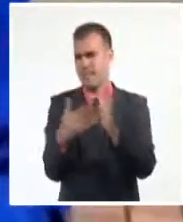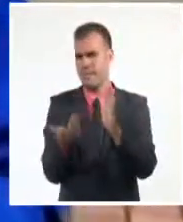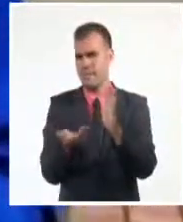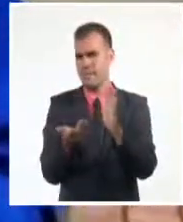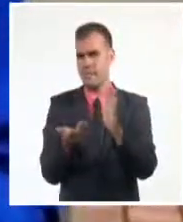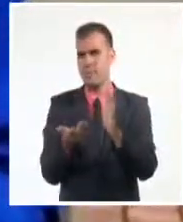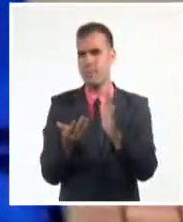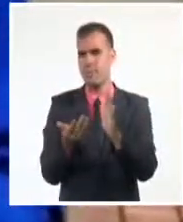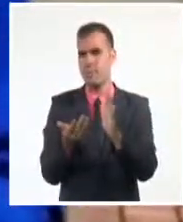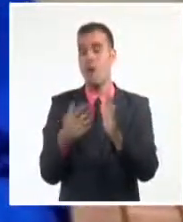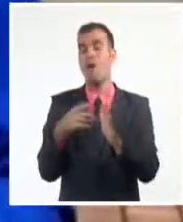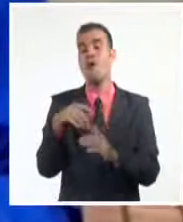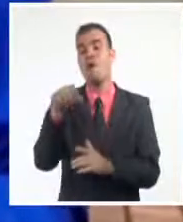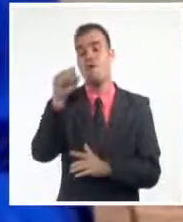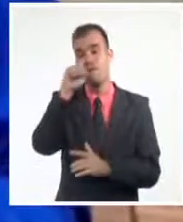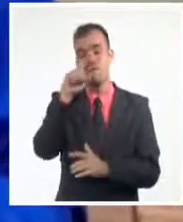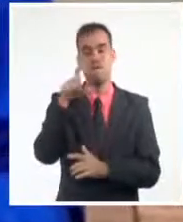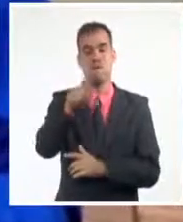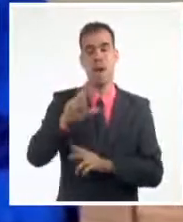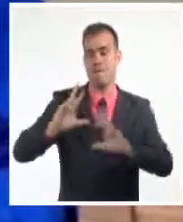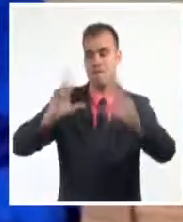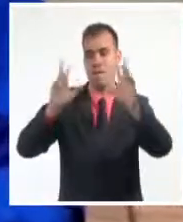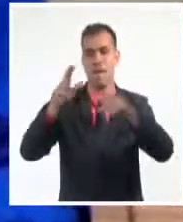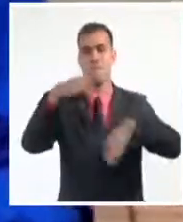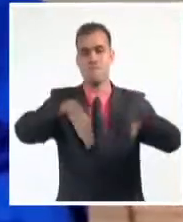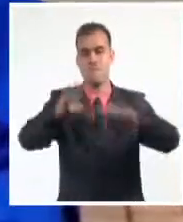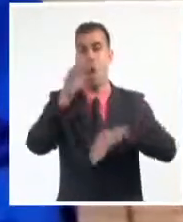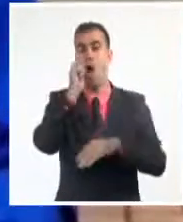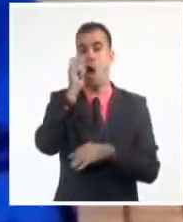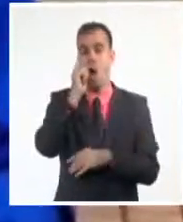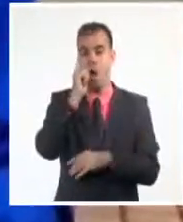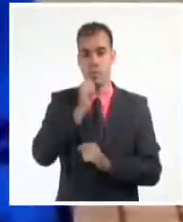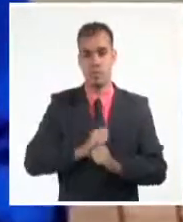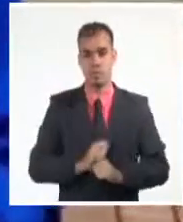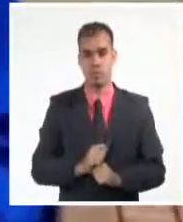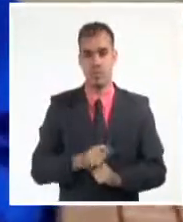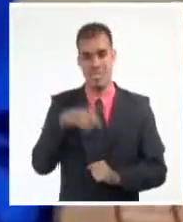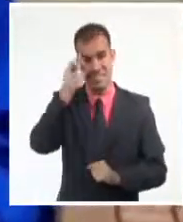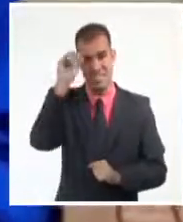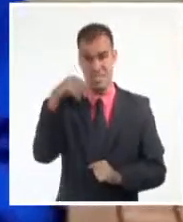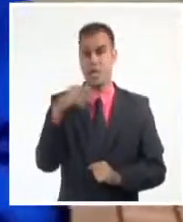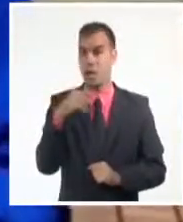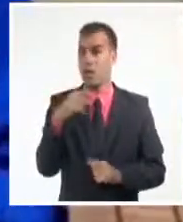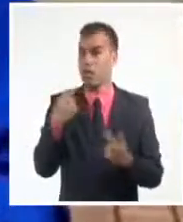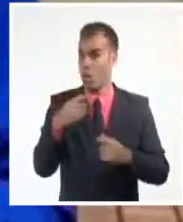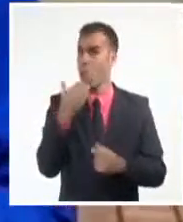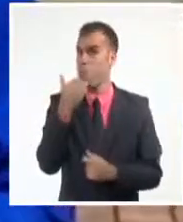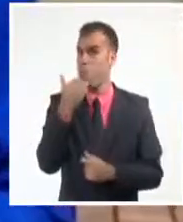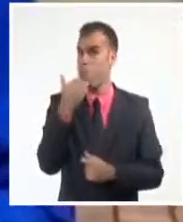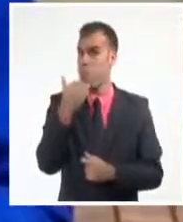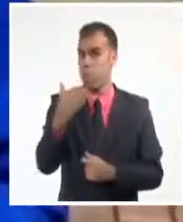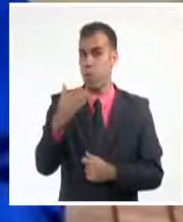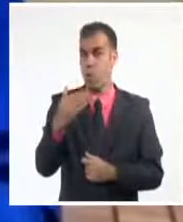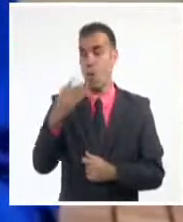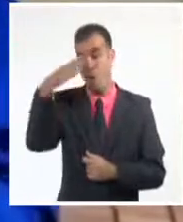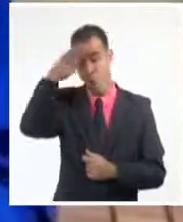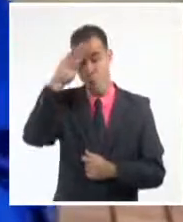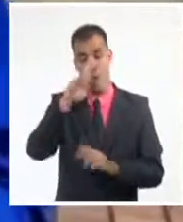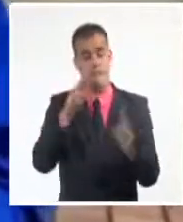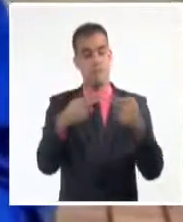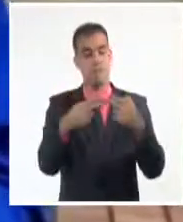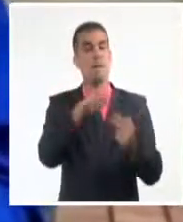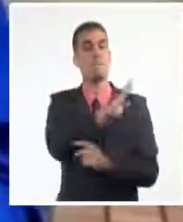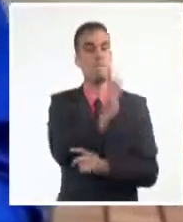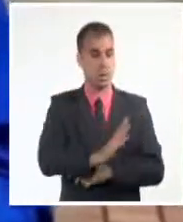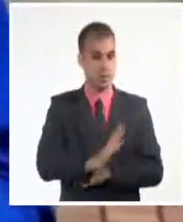la gran final del voleibol de playa para hombres, con ese juegazo que debe ser el Cuba contra Brasil. Así